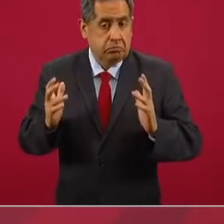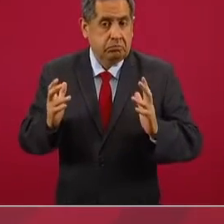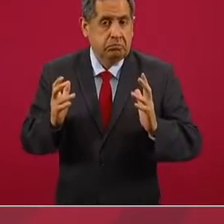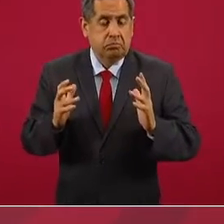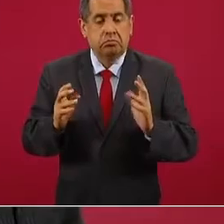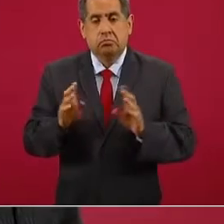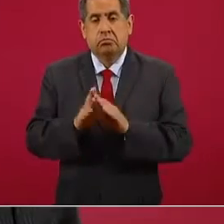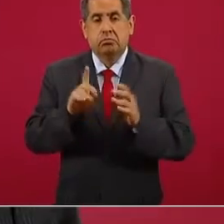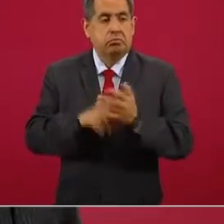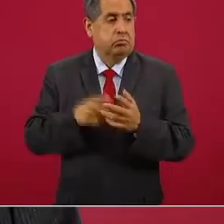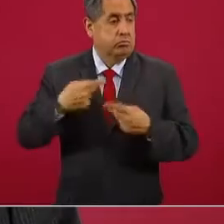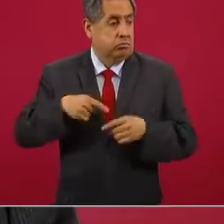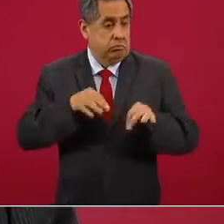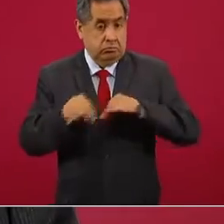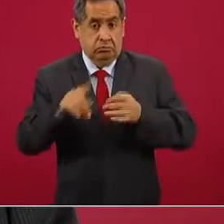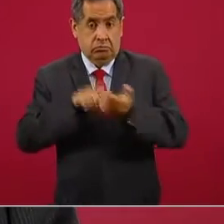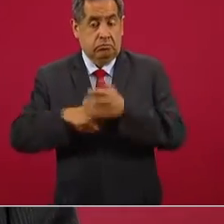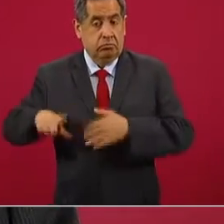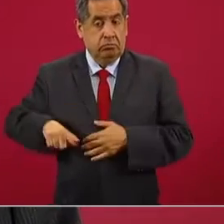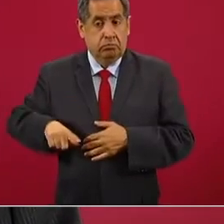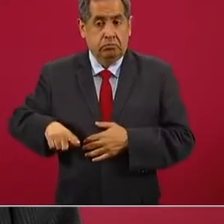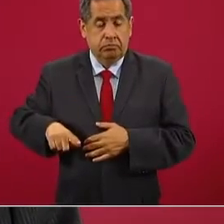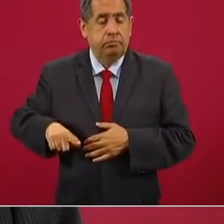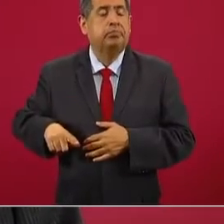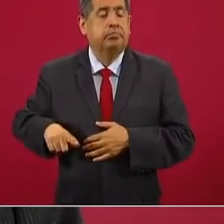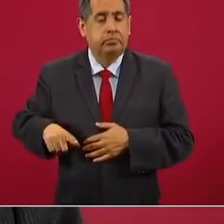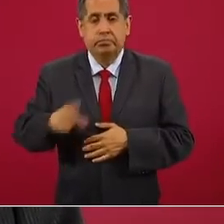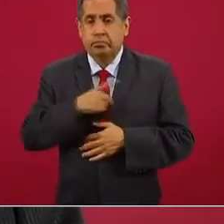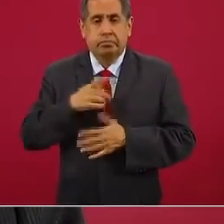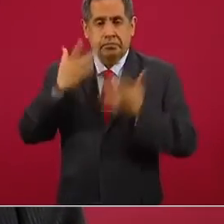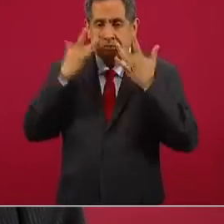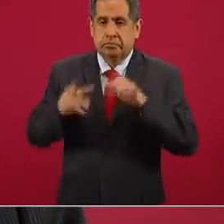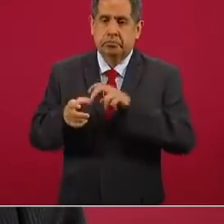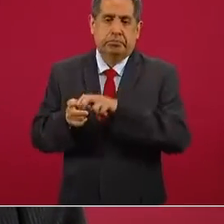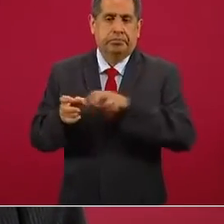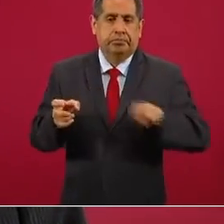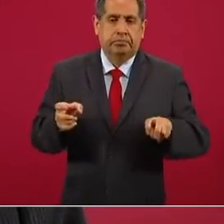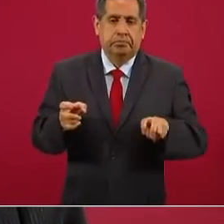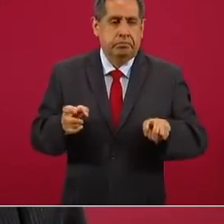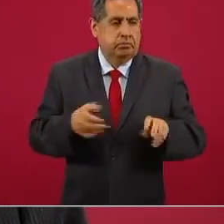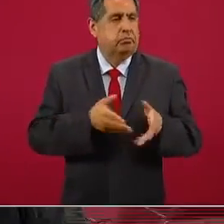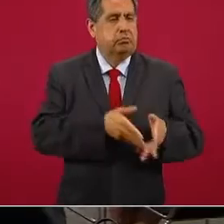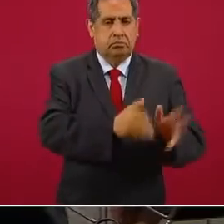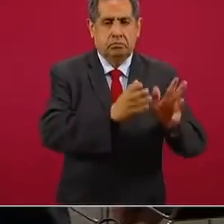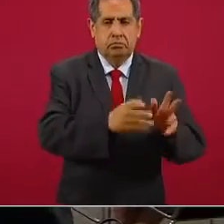y son servidores públicos, tienen que renunciar.